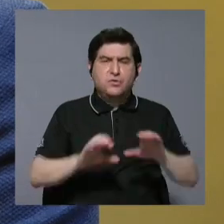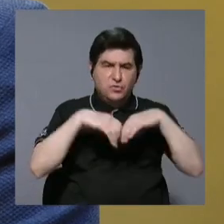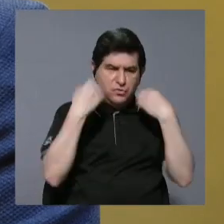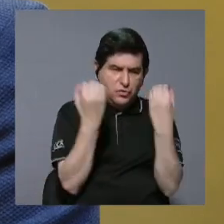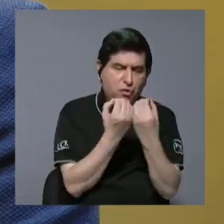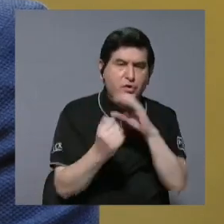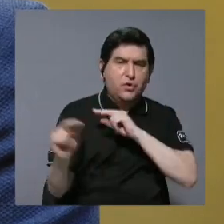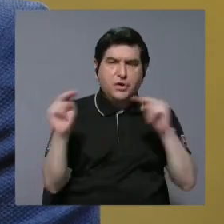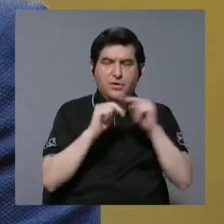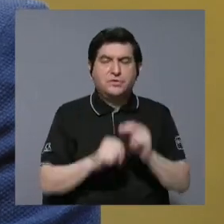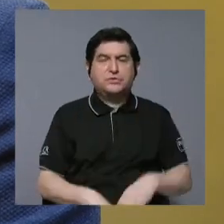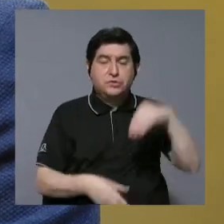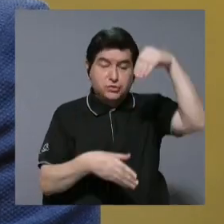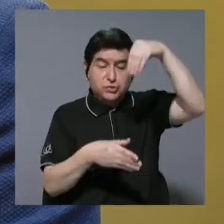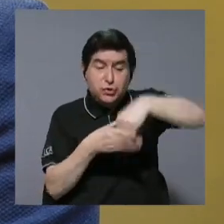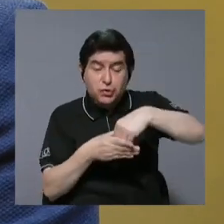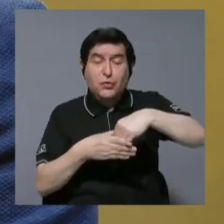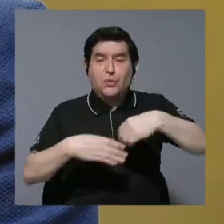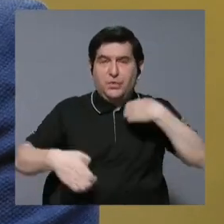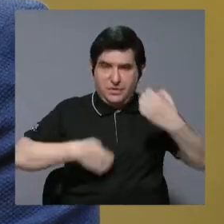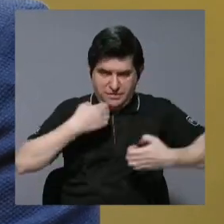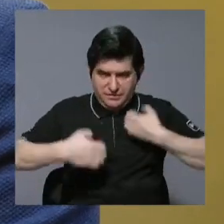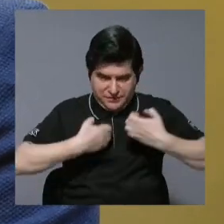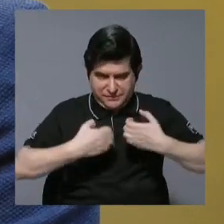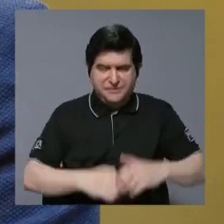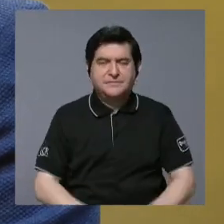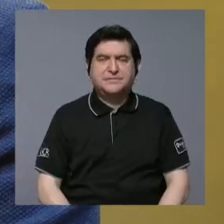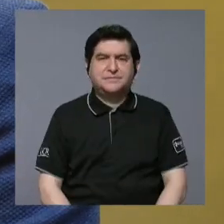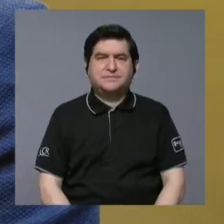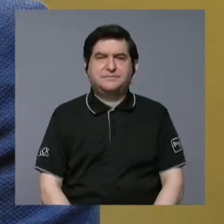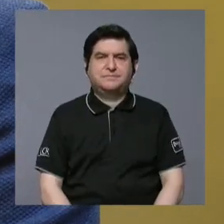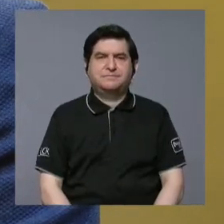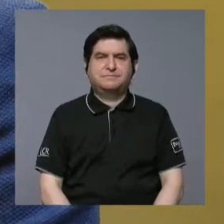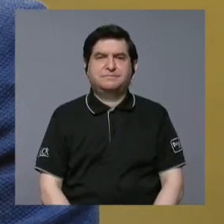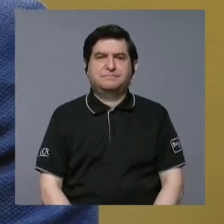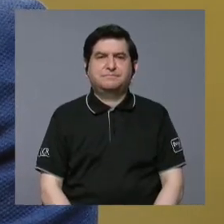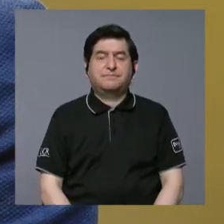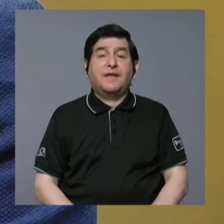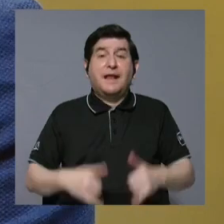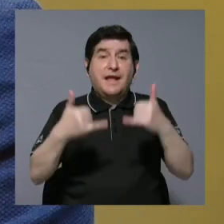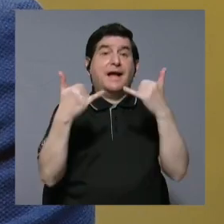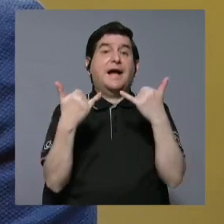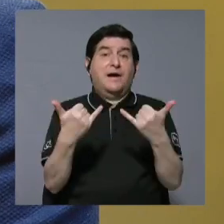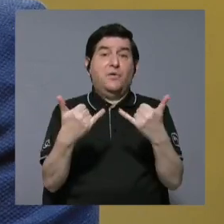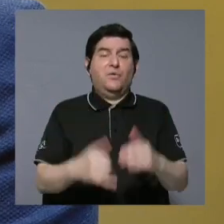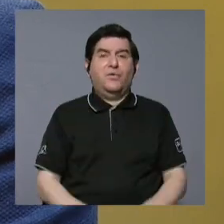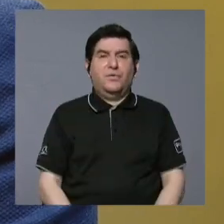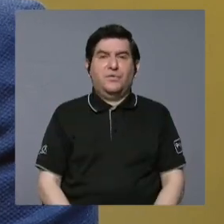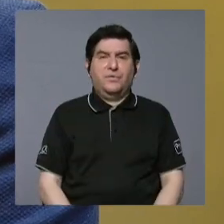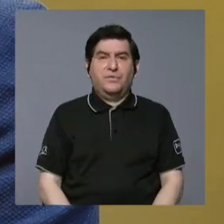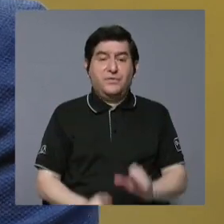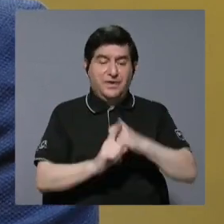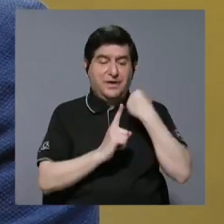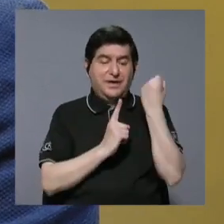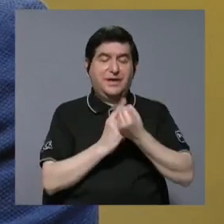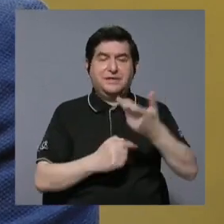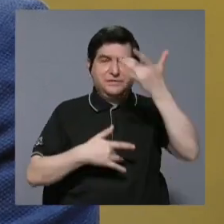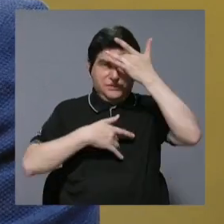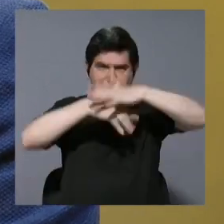tomar en cuenta las emociones. Bueno, tanto así como precisamente ahora en el entorno que tuvimos de la